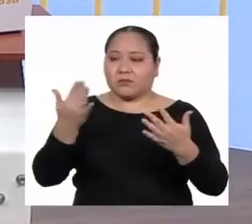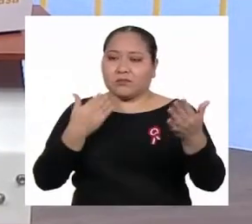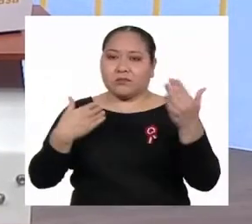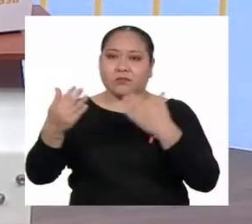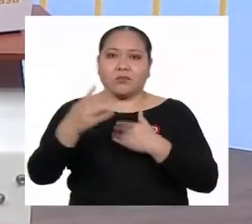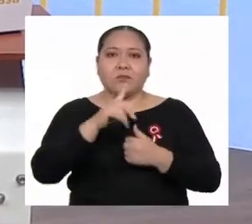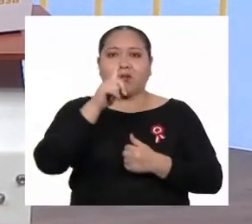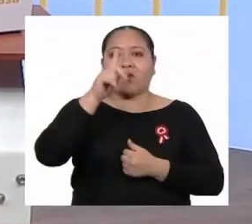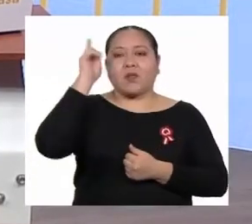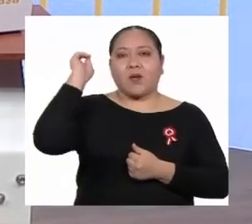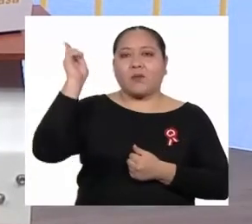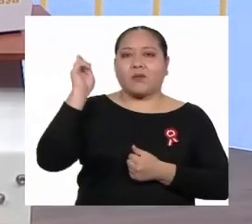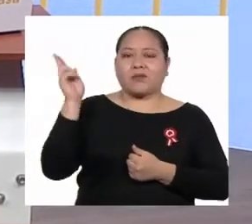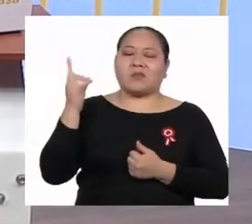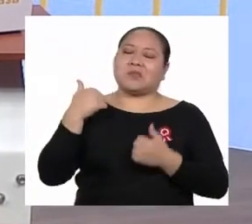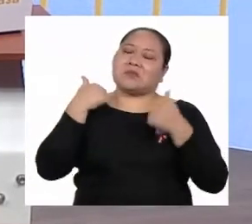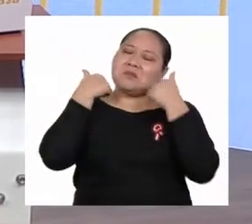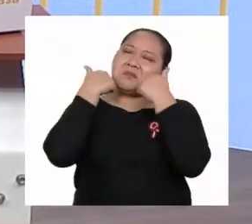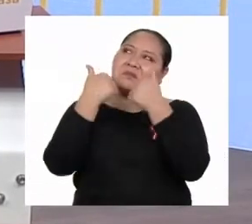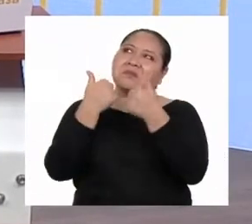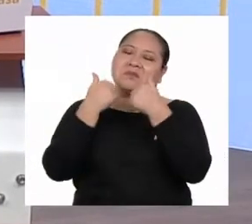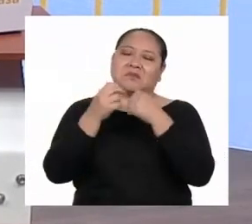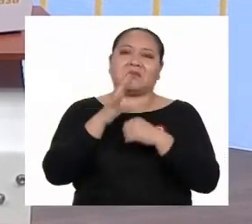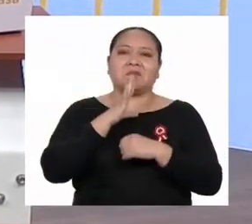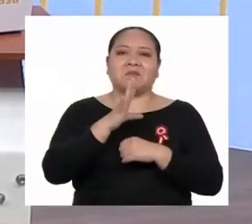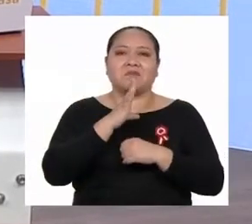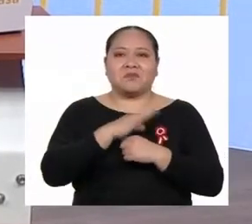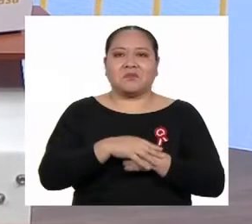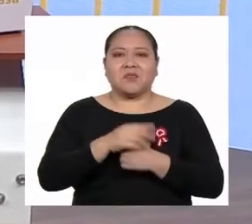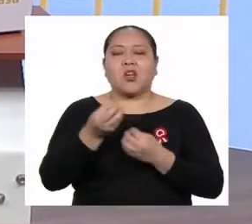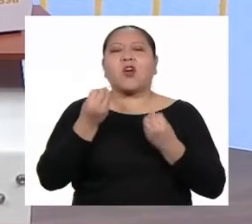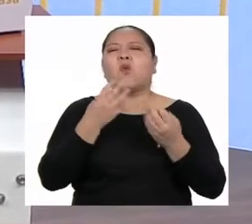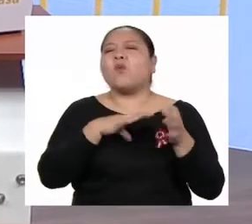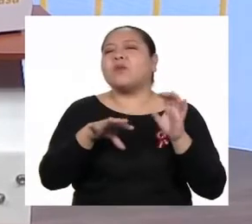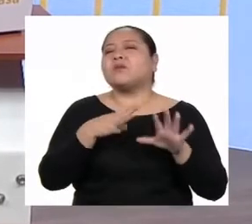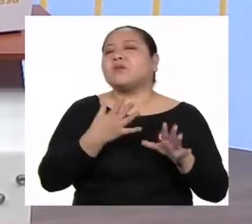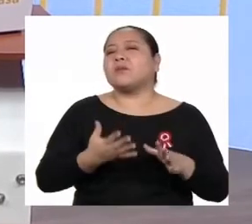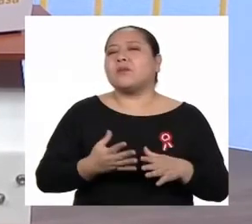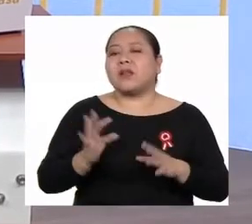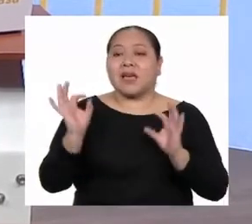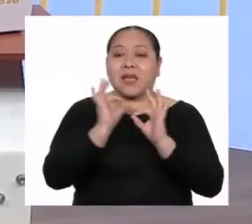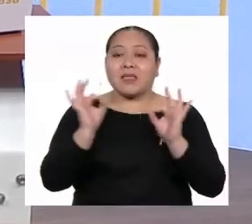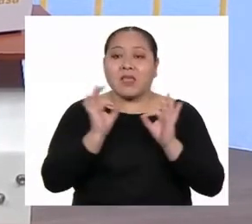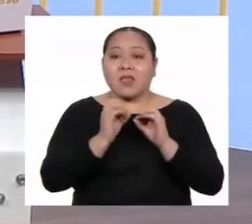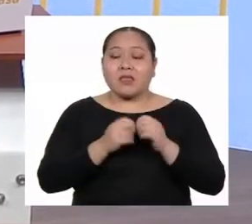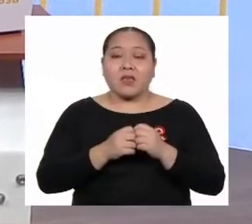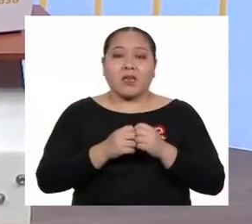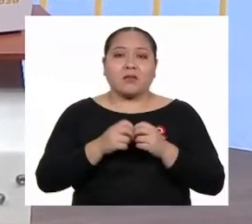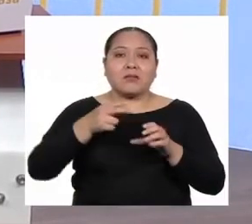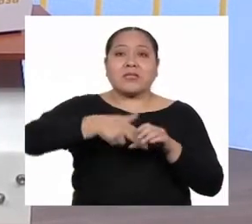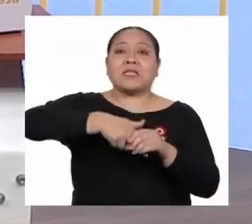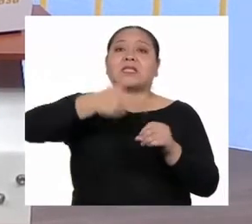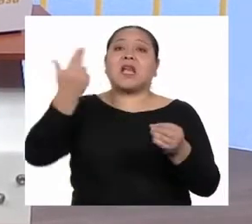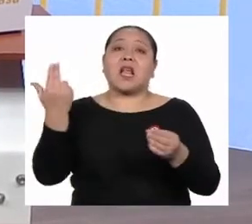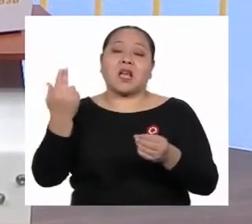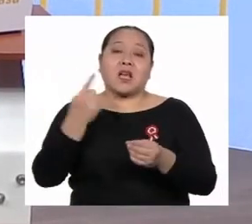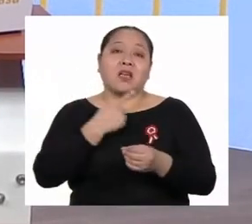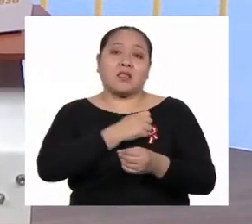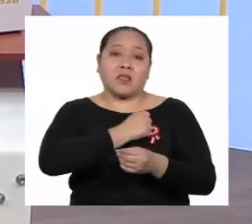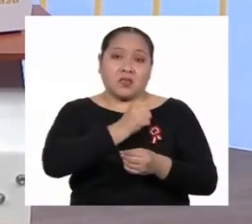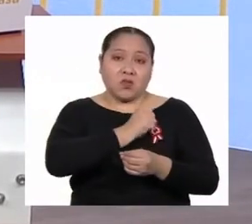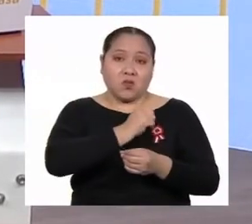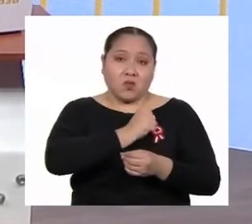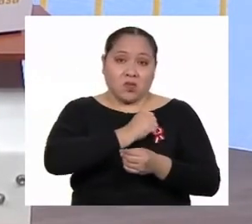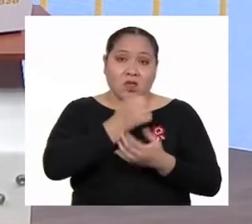a una profe súper chévere para hablar de cómo podemos hacer para que nadie deje de terminar la secundaria. Ahorita la